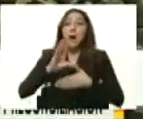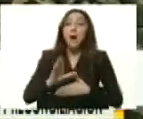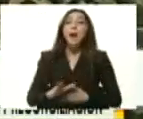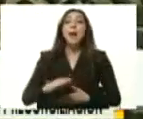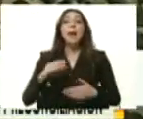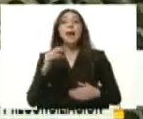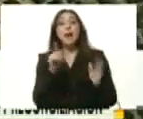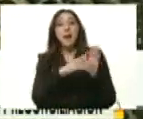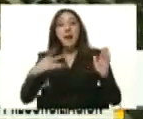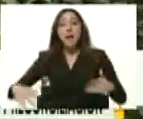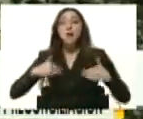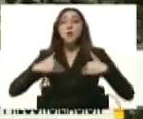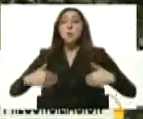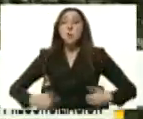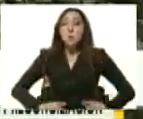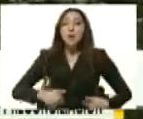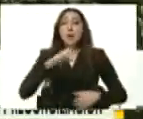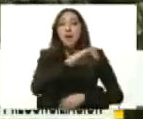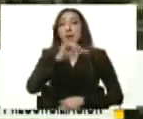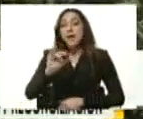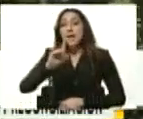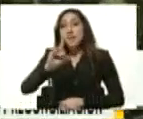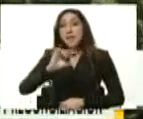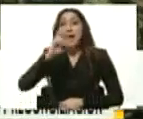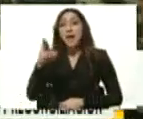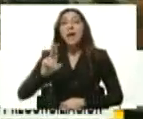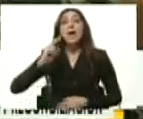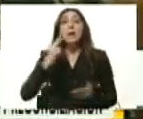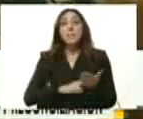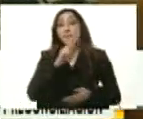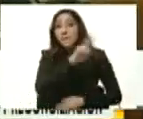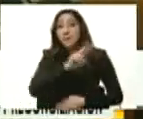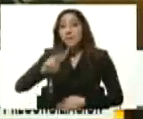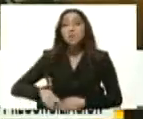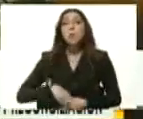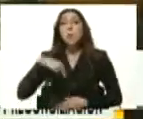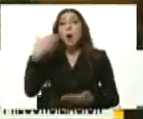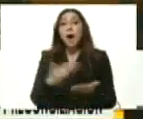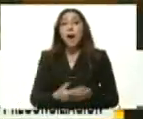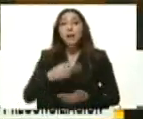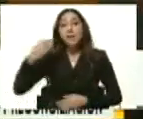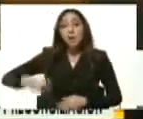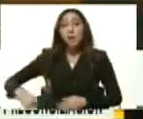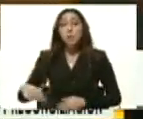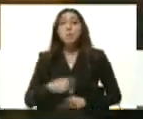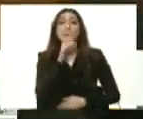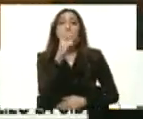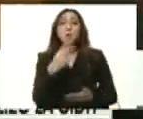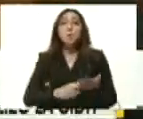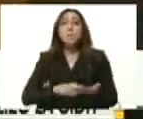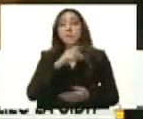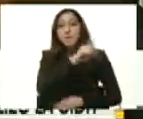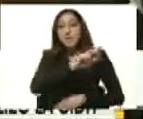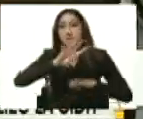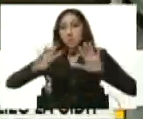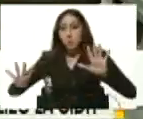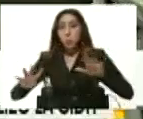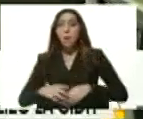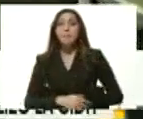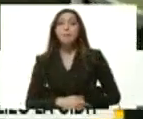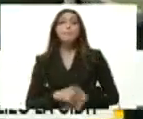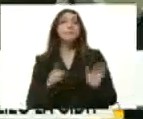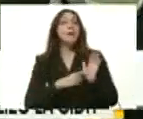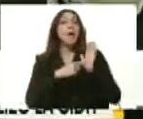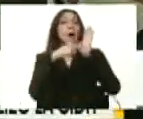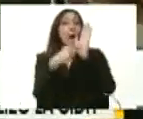Humanos, CIDH, del 22 al 25 de noviembre de 2019, en la que se